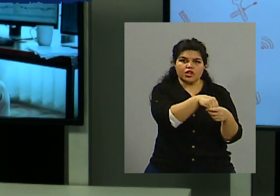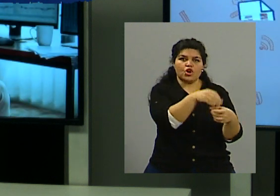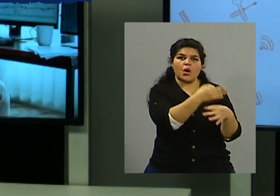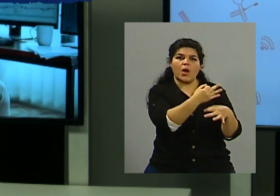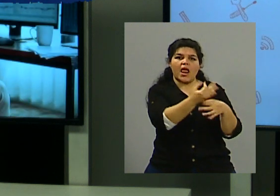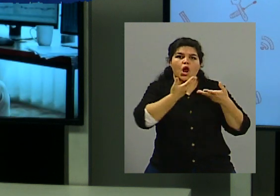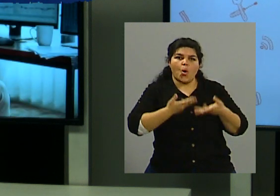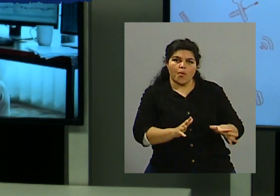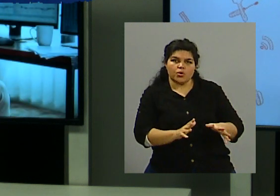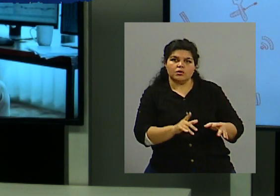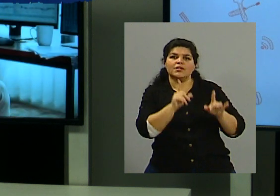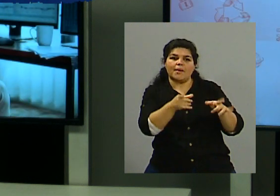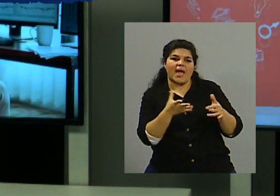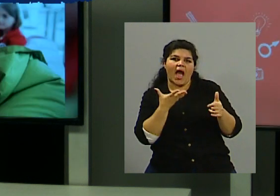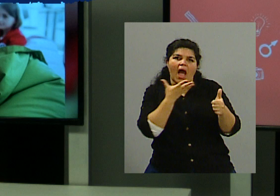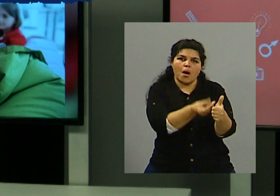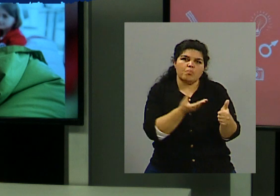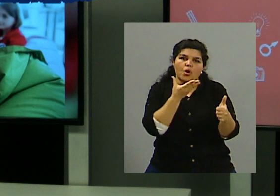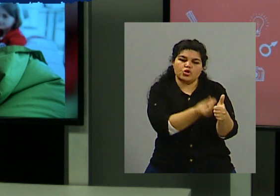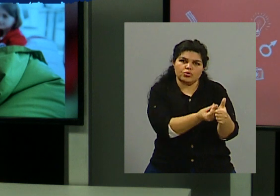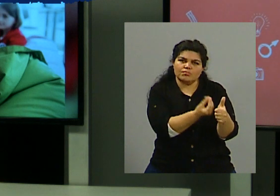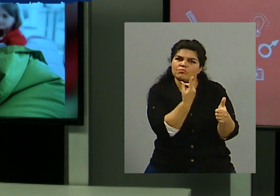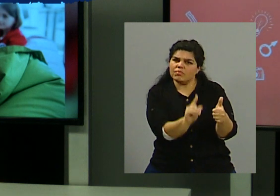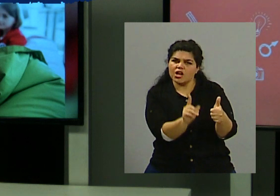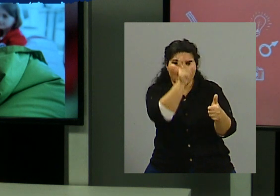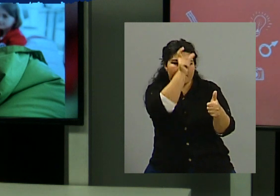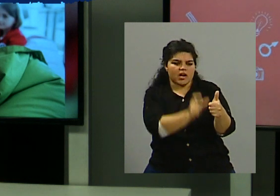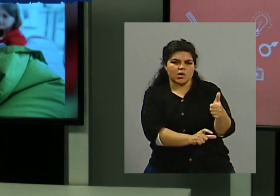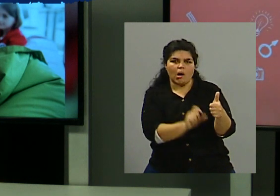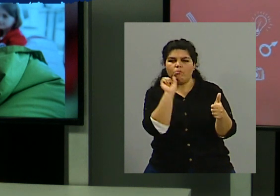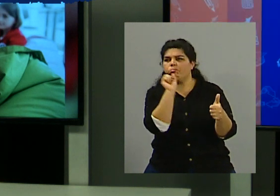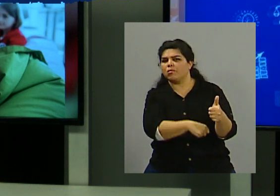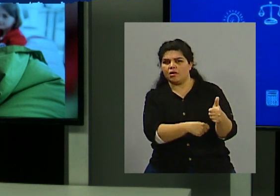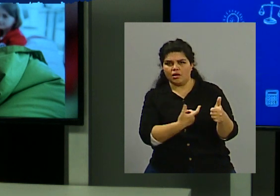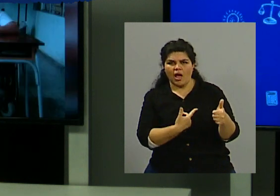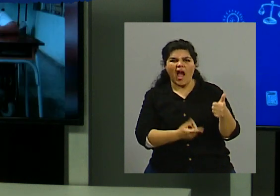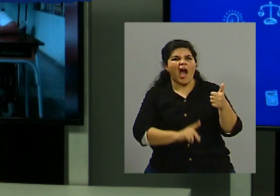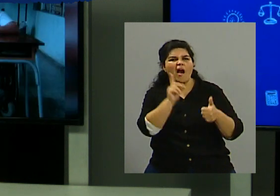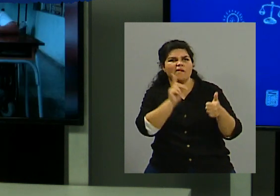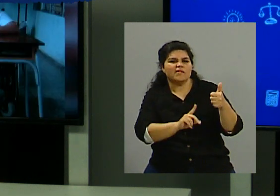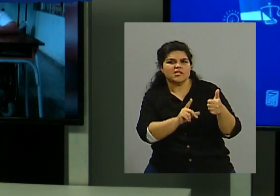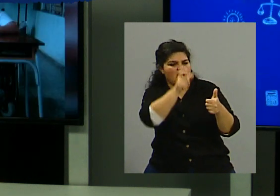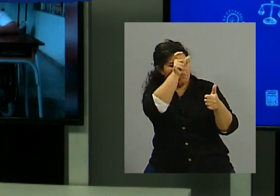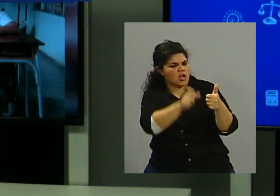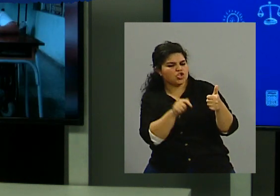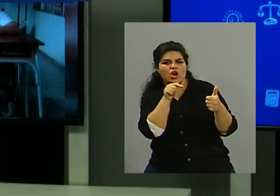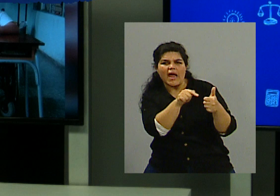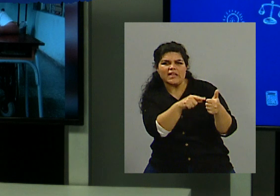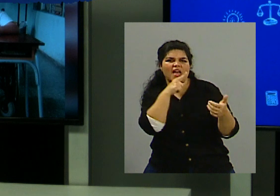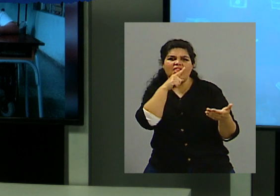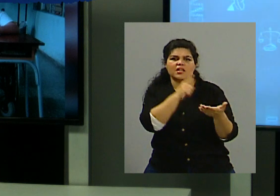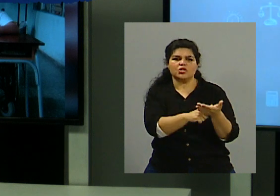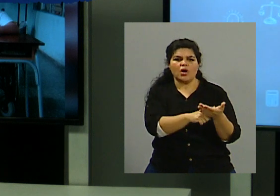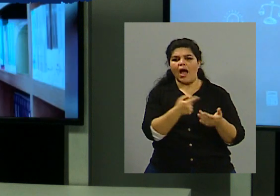veces perdemos de vista a la persona. mm, A veces tomamos decisiones por las personas. ujú, Nosotros tomamos las decisiones por